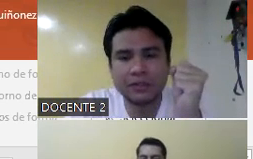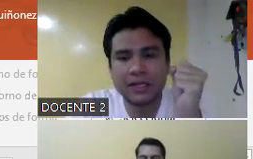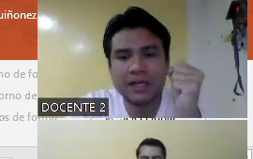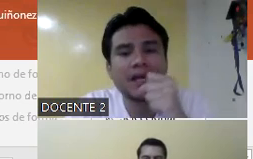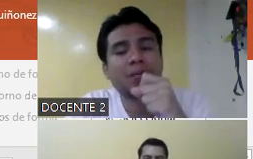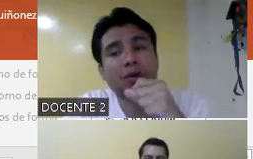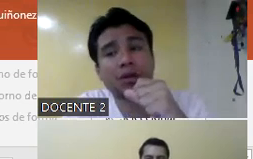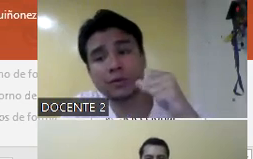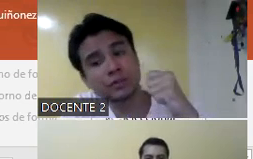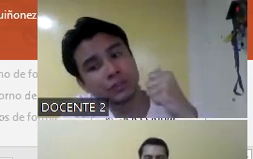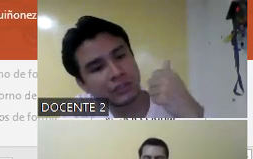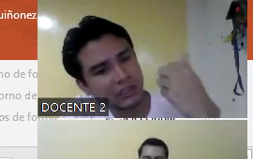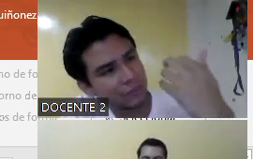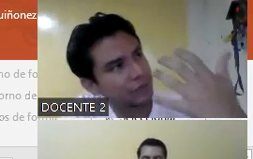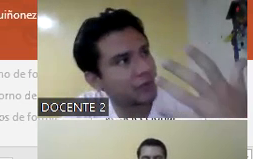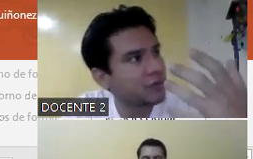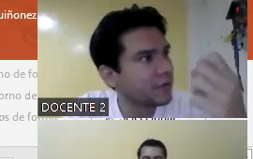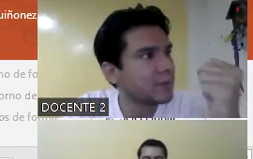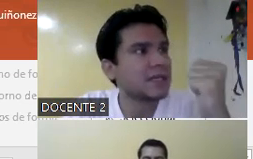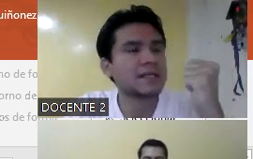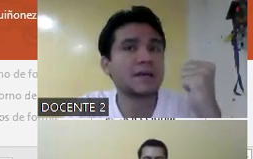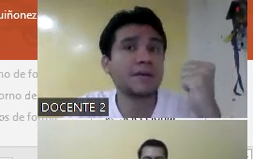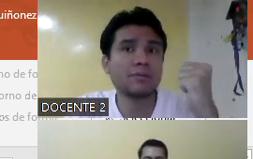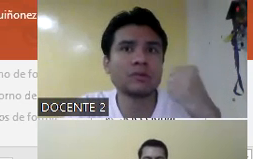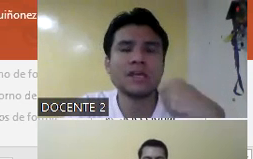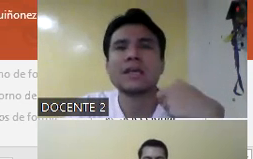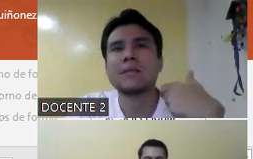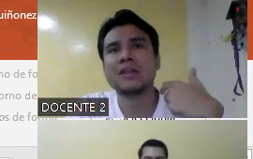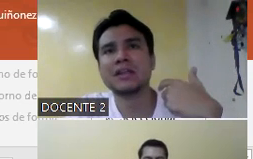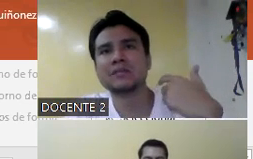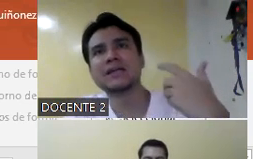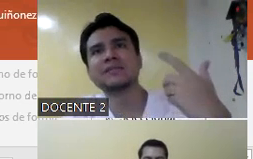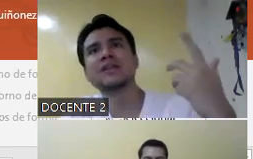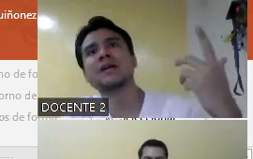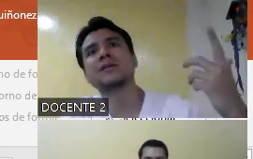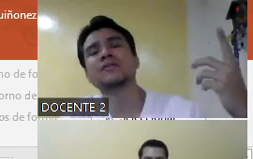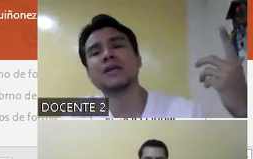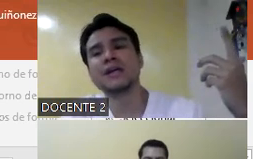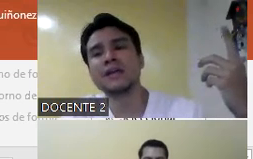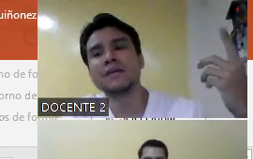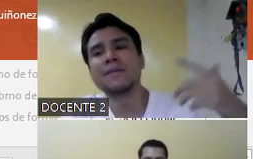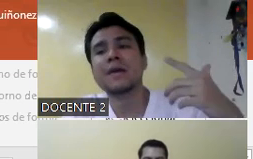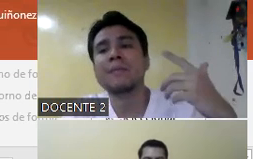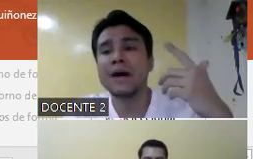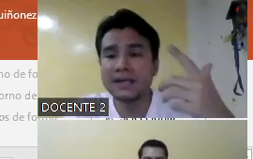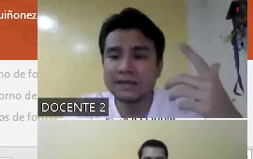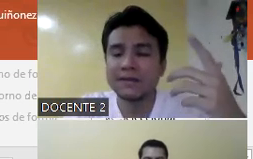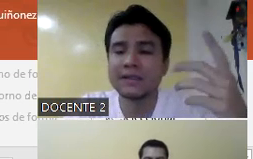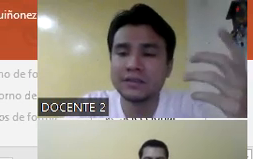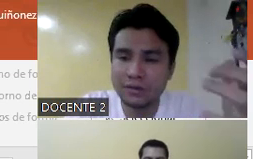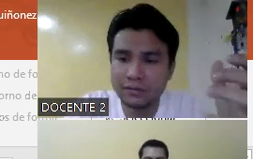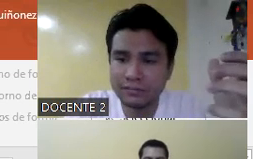fármaco como tal. Porque como nosotros ya estamos estudiando enfermería, sabemos que mientras más medicamentos haya,